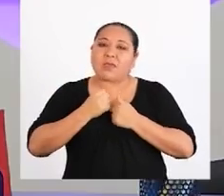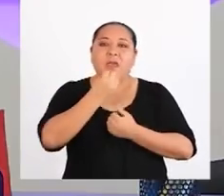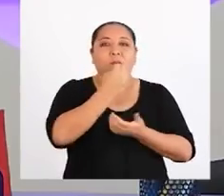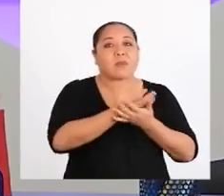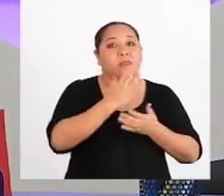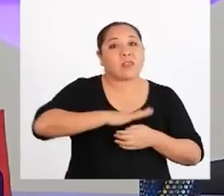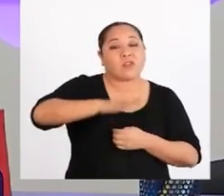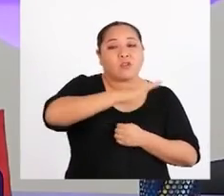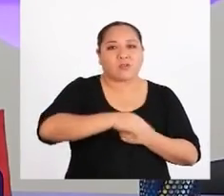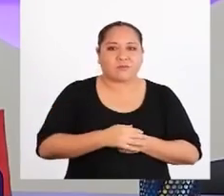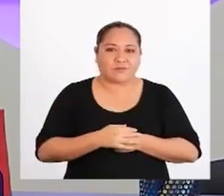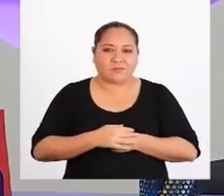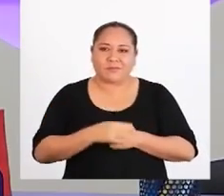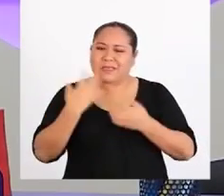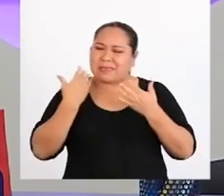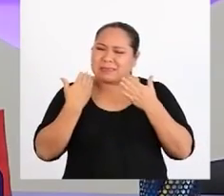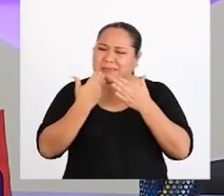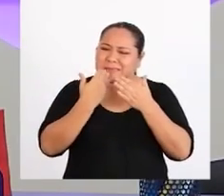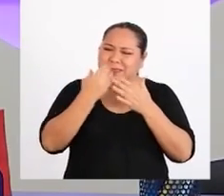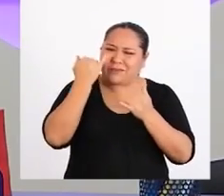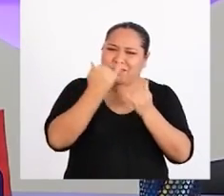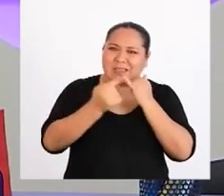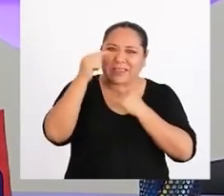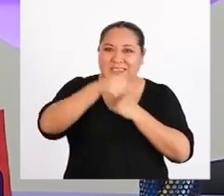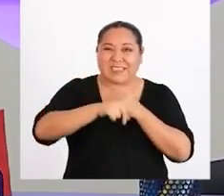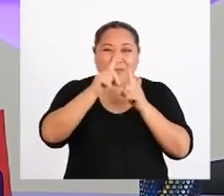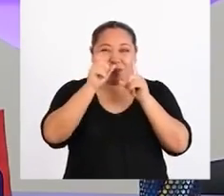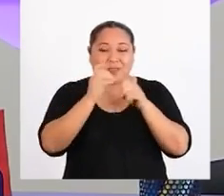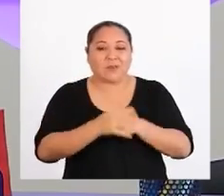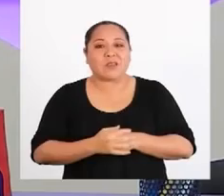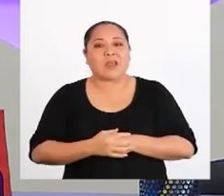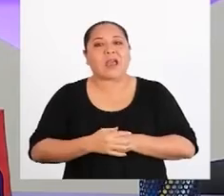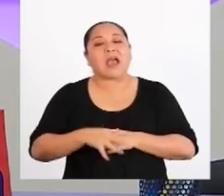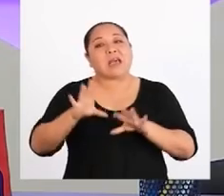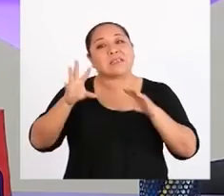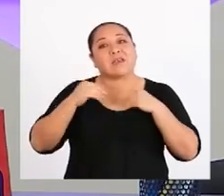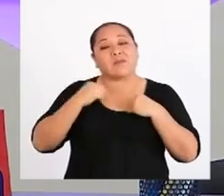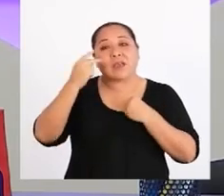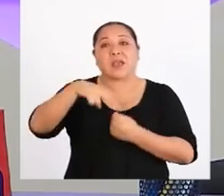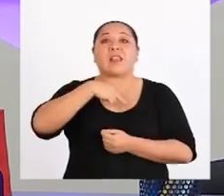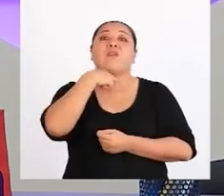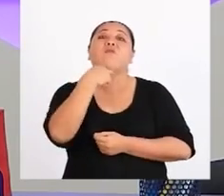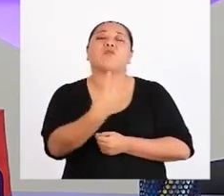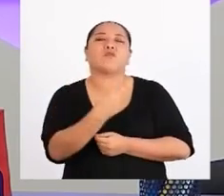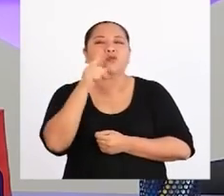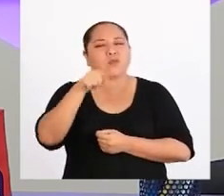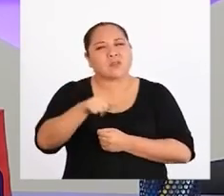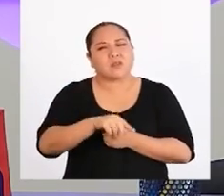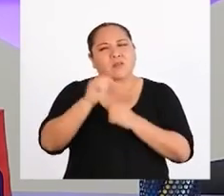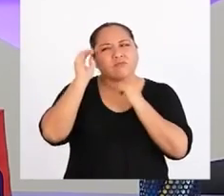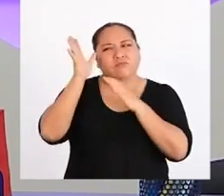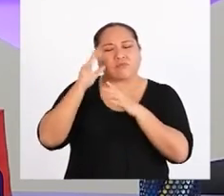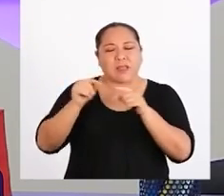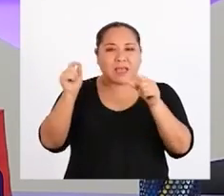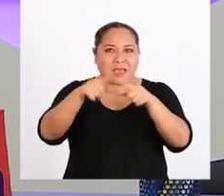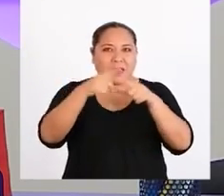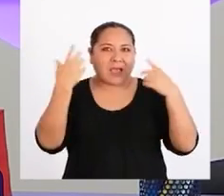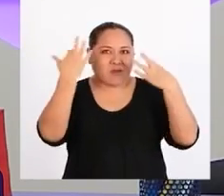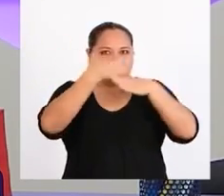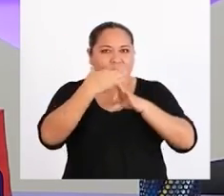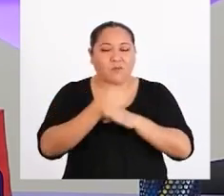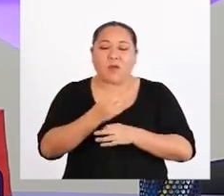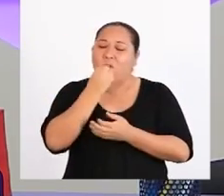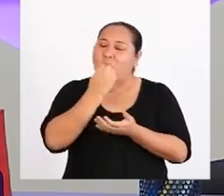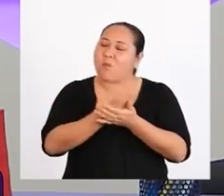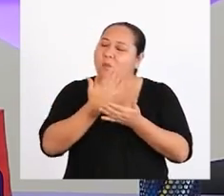común. Pues parece que ya vamos llegando al final de esta pregunta. Y reconocer nuestra voz, nuestro discurso como una gran herramienta